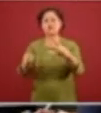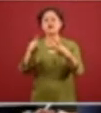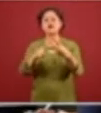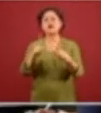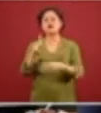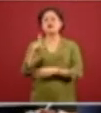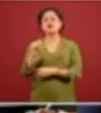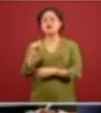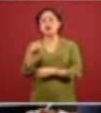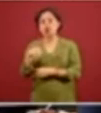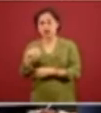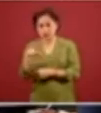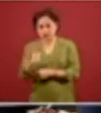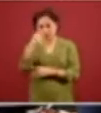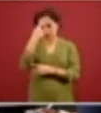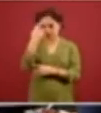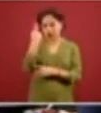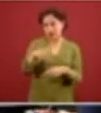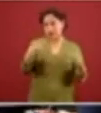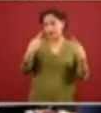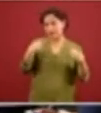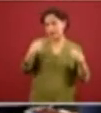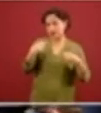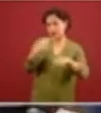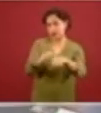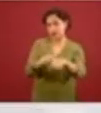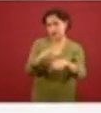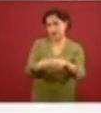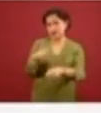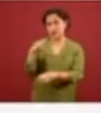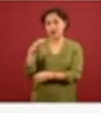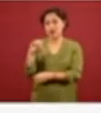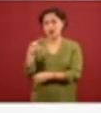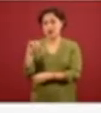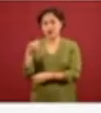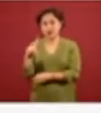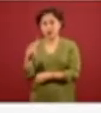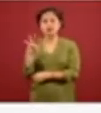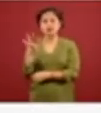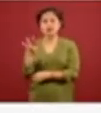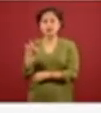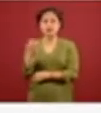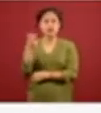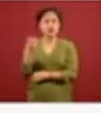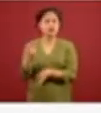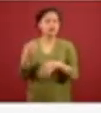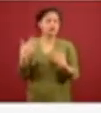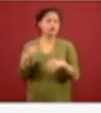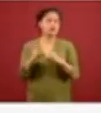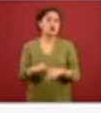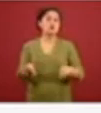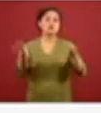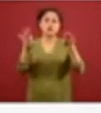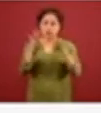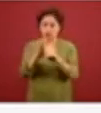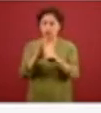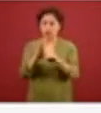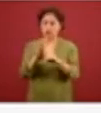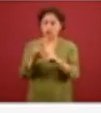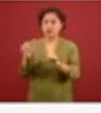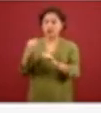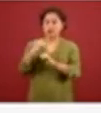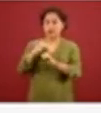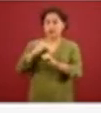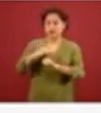graves con COVID-19. Y es un tema en el cual también entra de la competencia del sistema de sangre. ¿Por